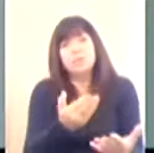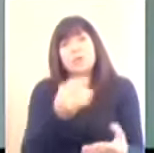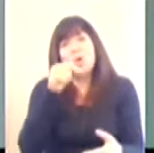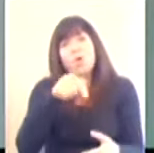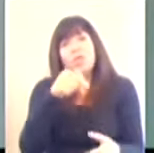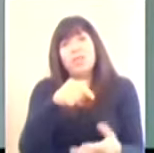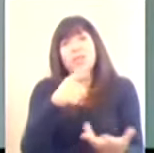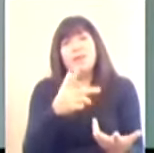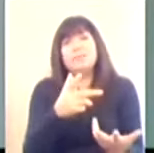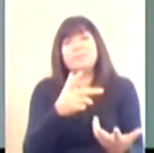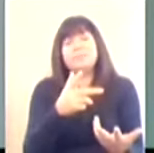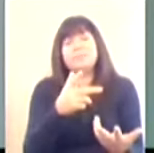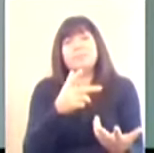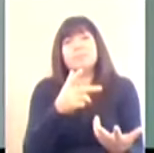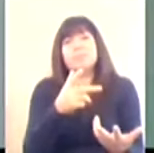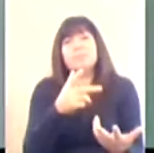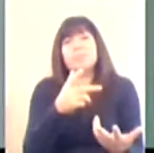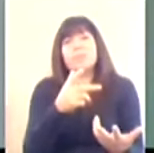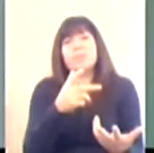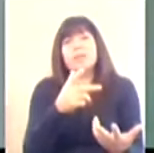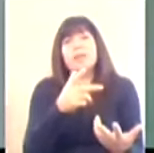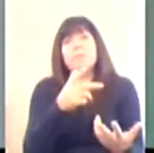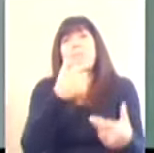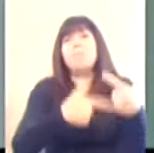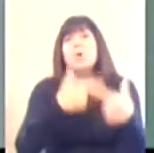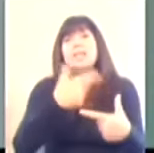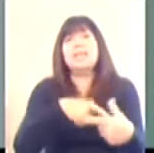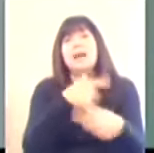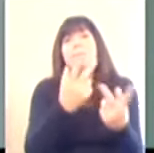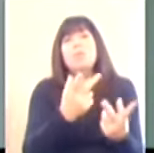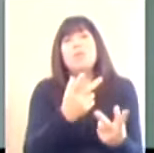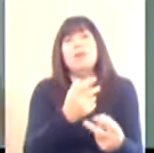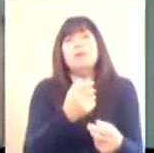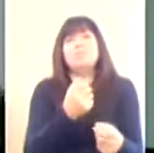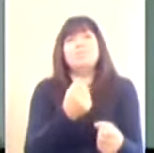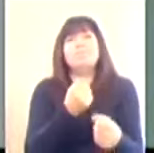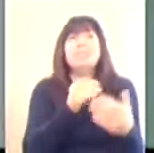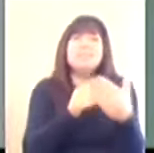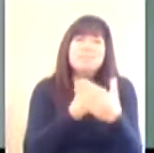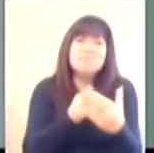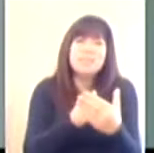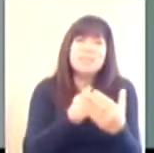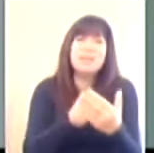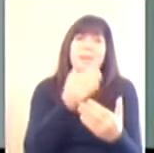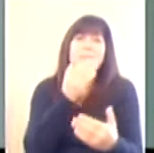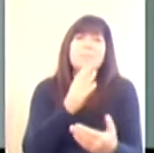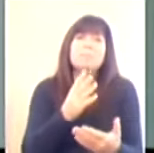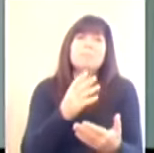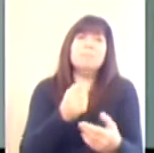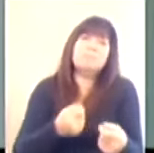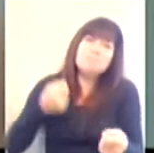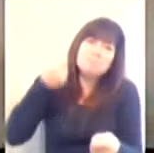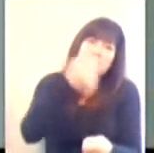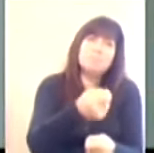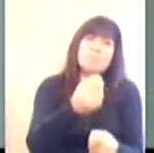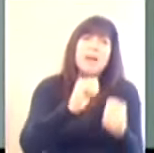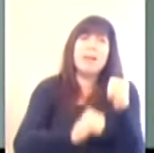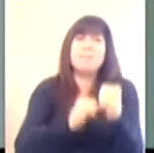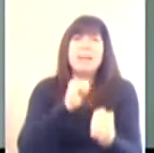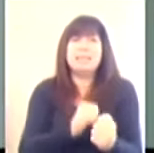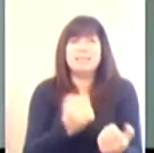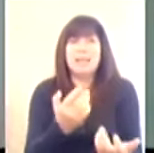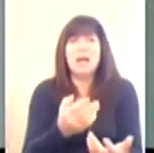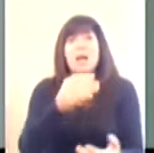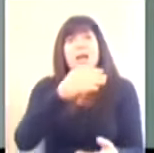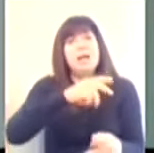con suple, en el fondo, de aporte, para de esa manera mejorar la calidad de las viviendas. Lo que estamos haciendo en